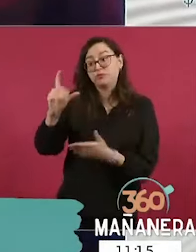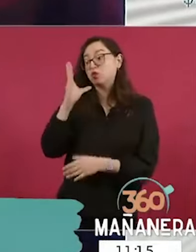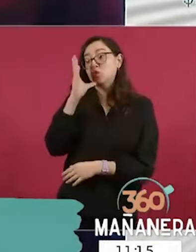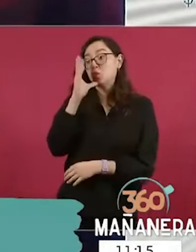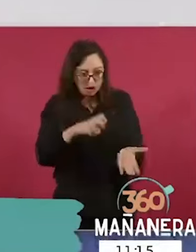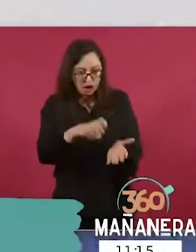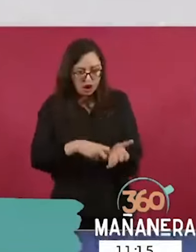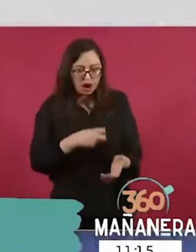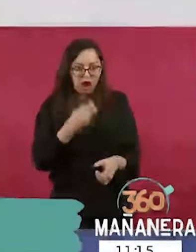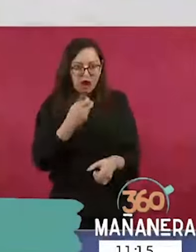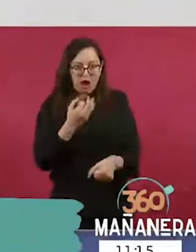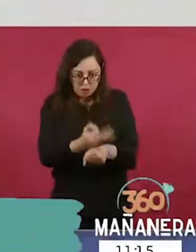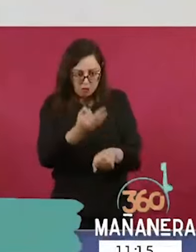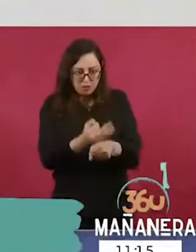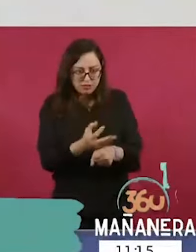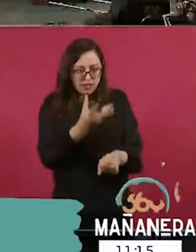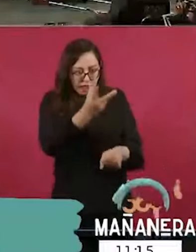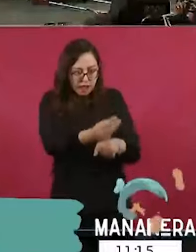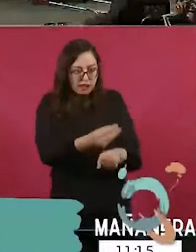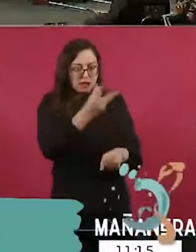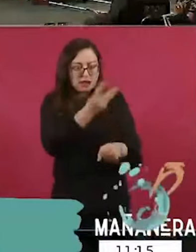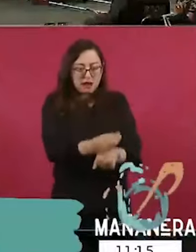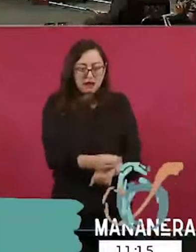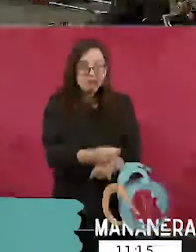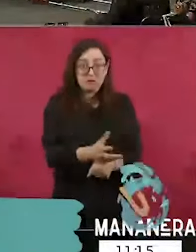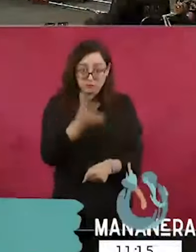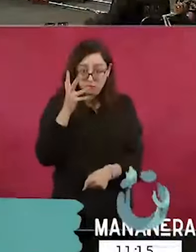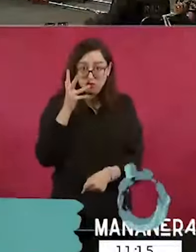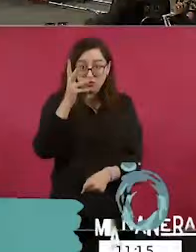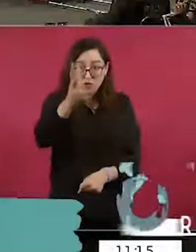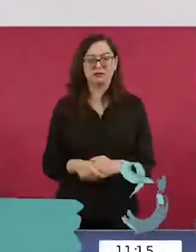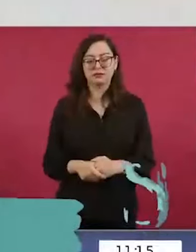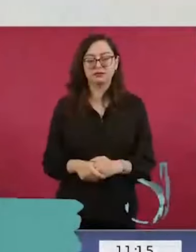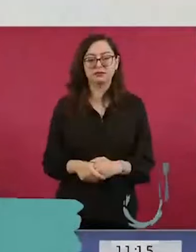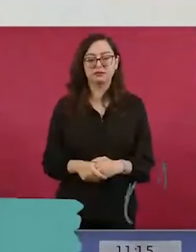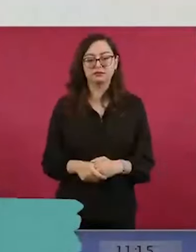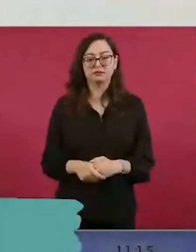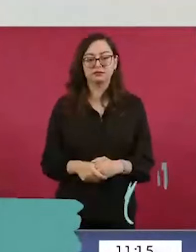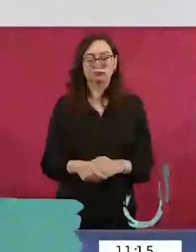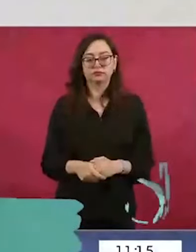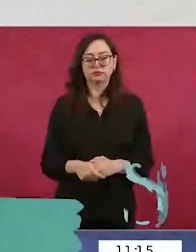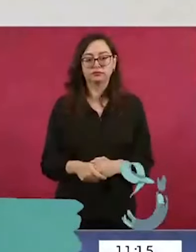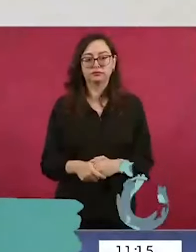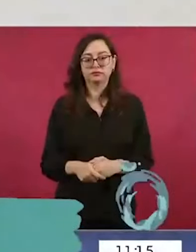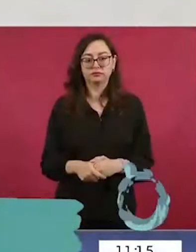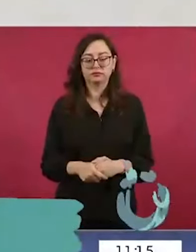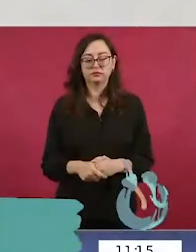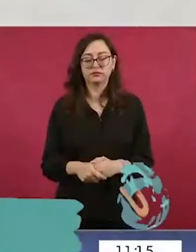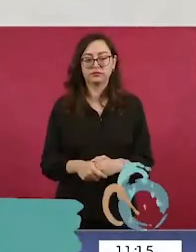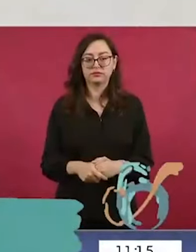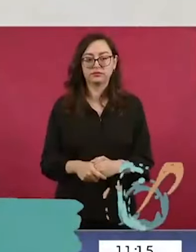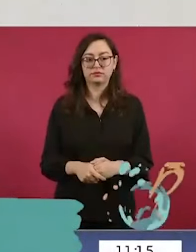inflación. Nosotros hicimos este esfuerzo. Si se garantiza